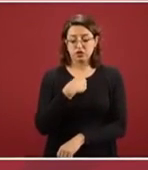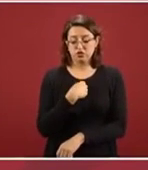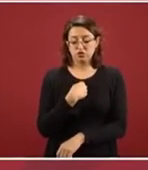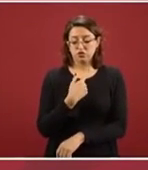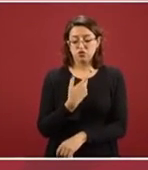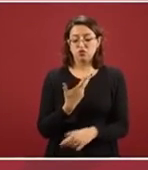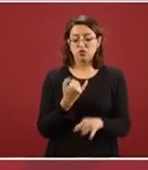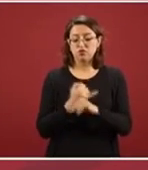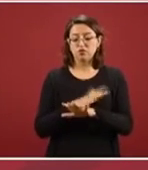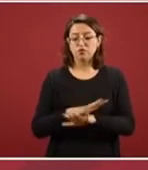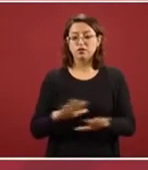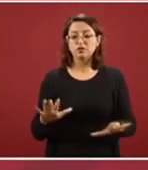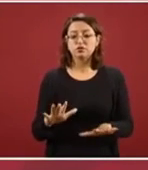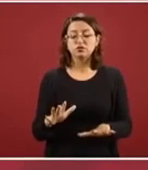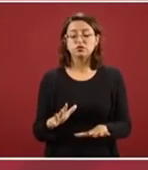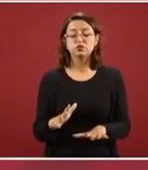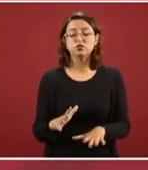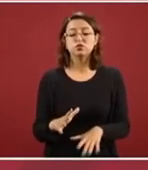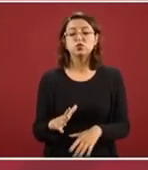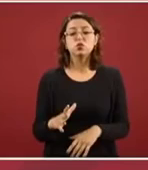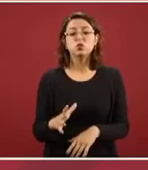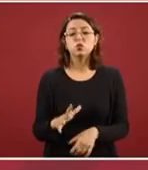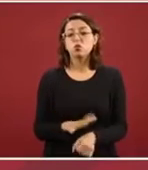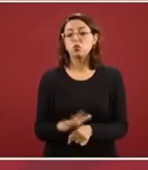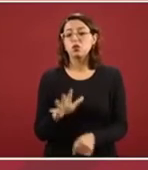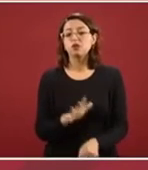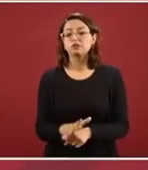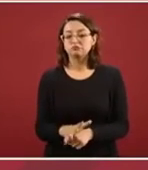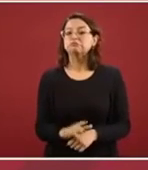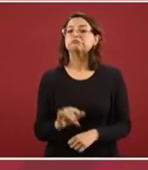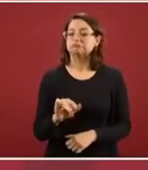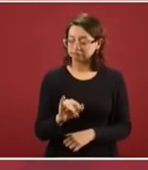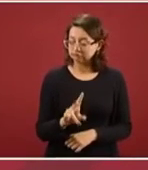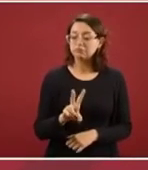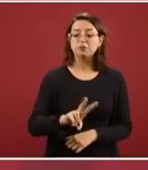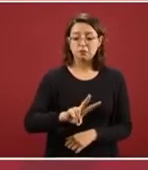dio, es que en efecto se llevó a cabo